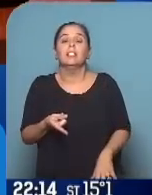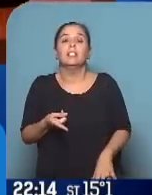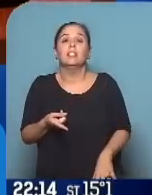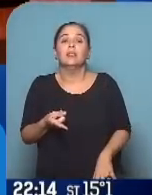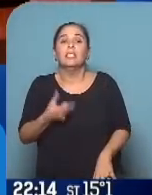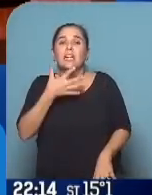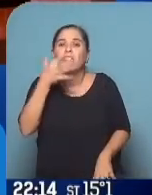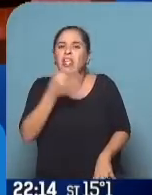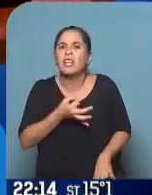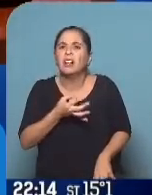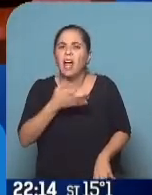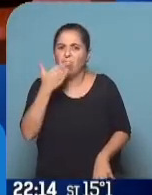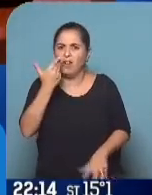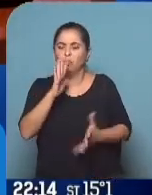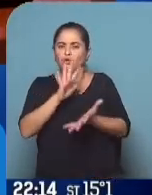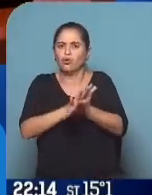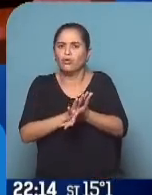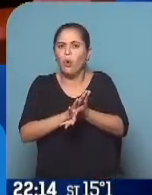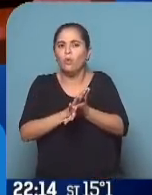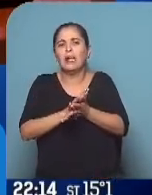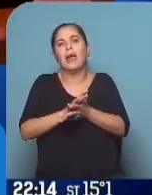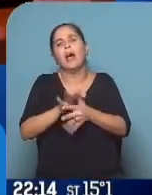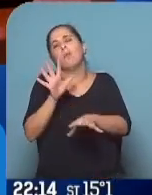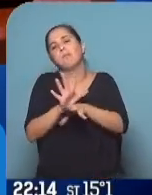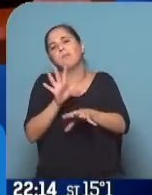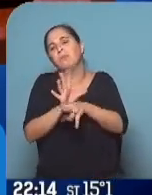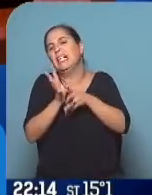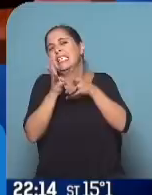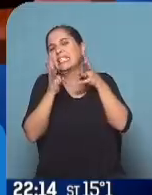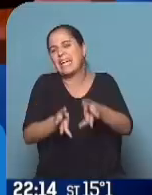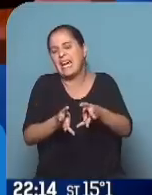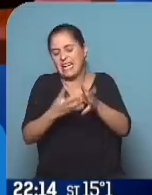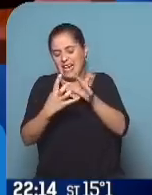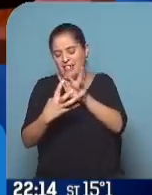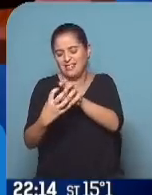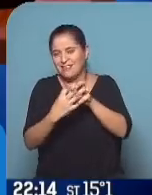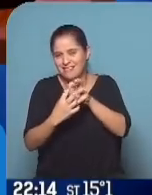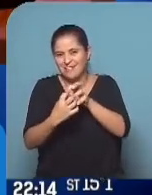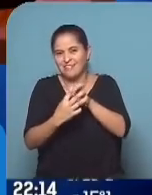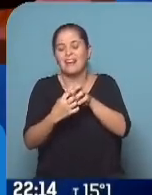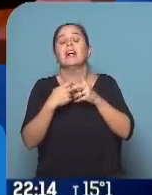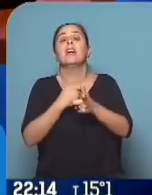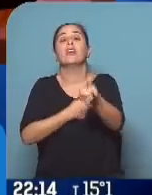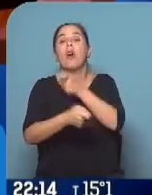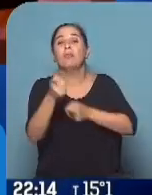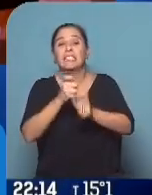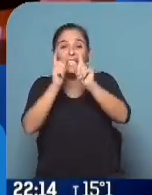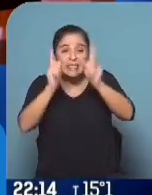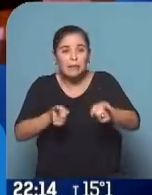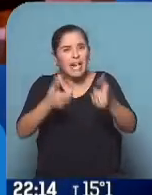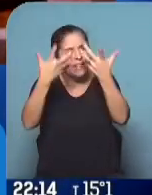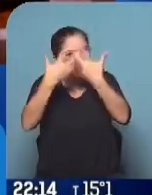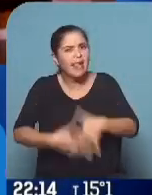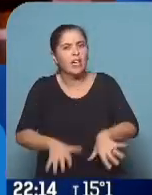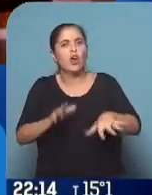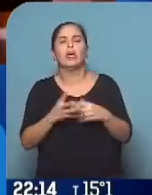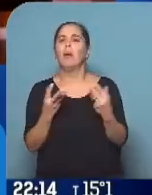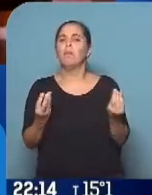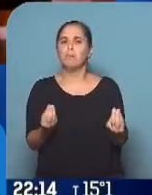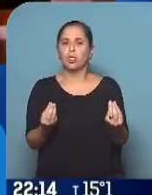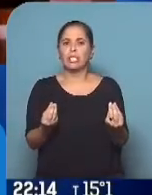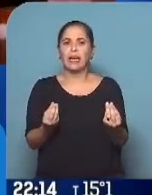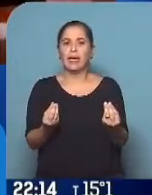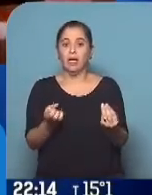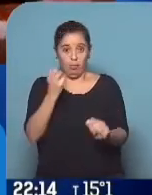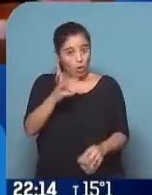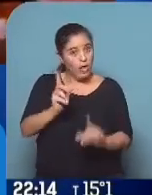guerra comercial y hablamos de guerra tecnológica. ¿En qué quedamos, José? Bueno, hay muchos analistas, Jorge, que dicen que detrás de la